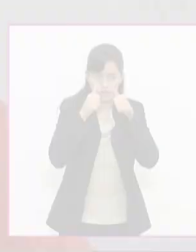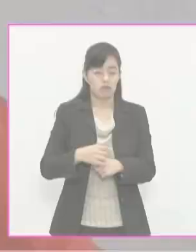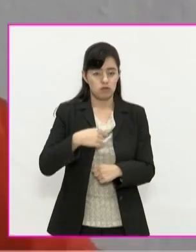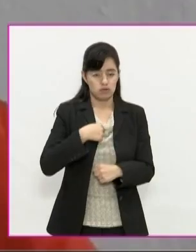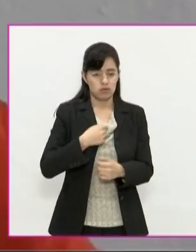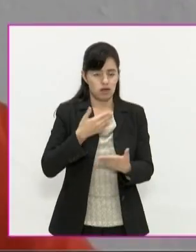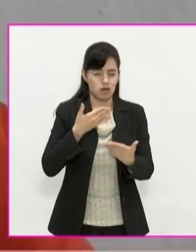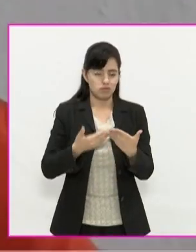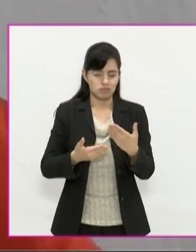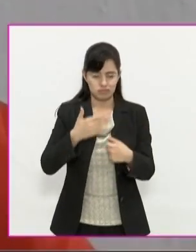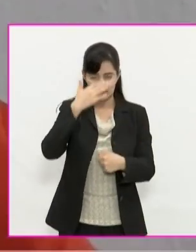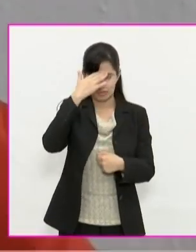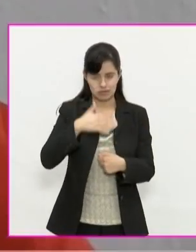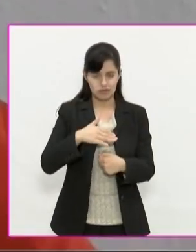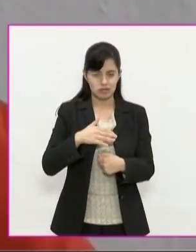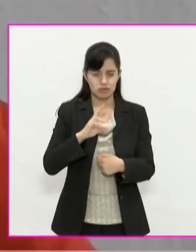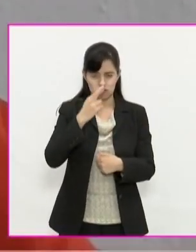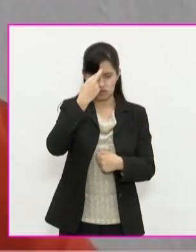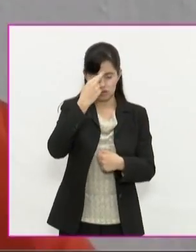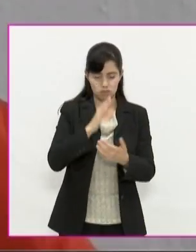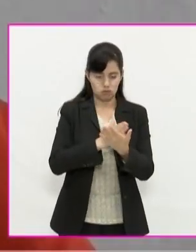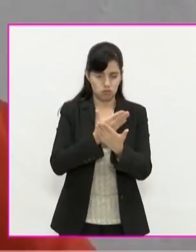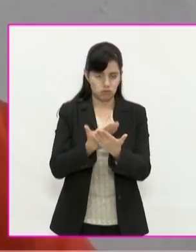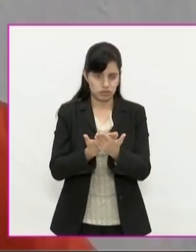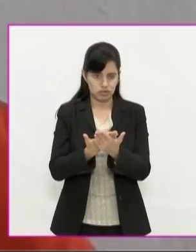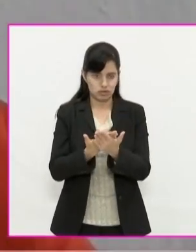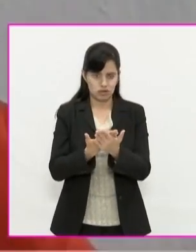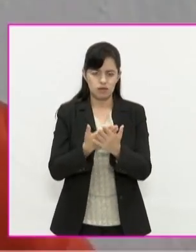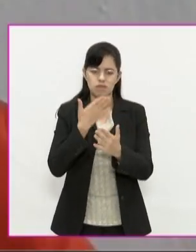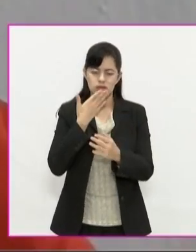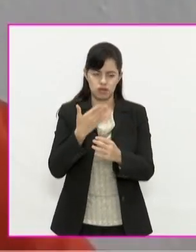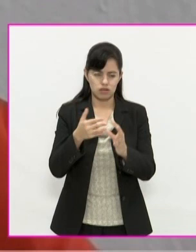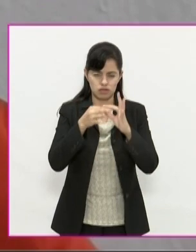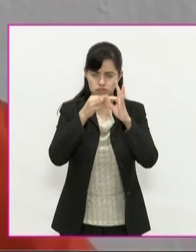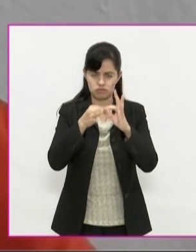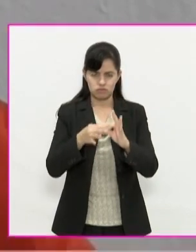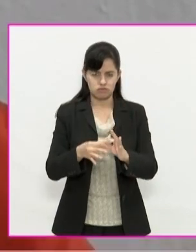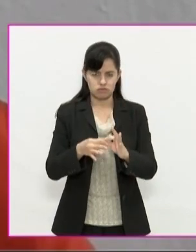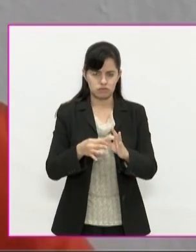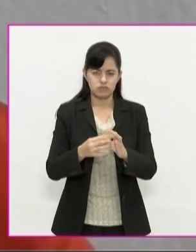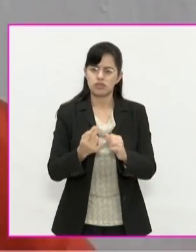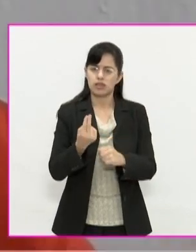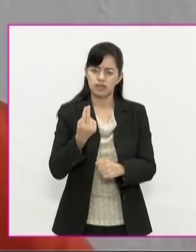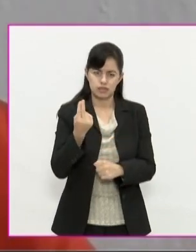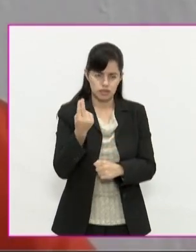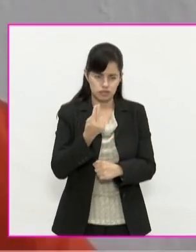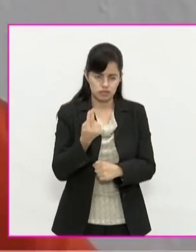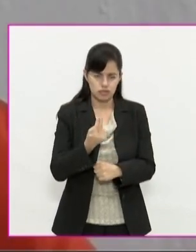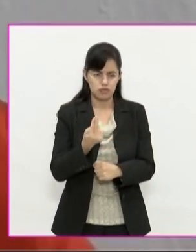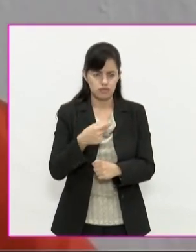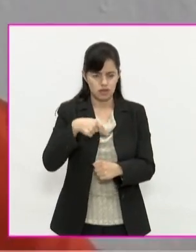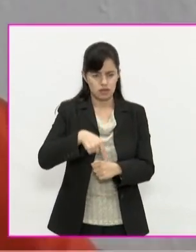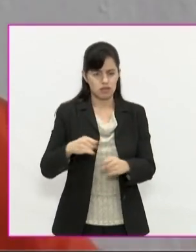razonable. Llevamos una propuesta que está alineada completamente a las necesidades y atribuciones